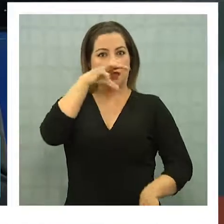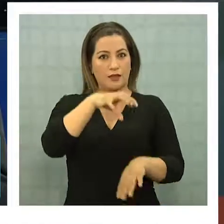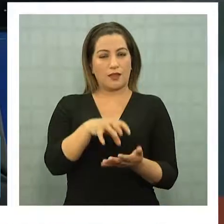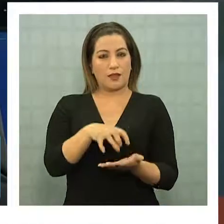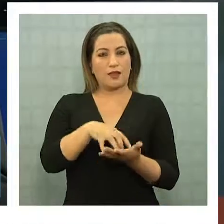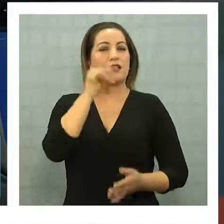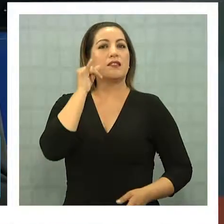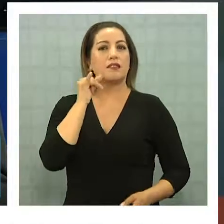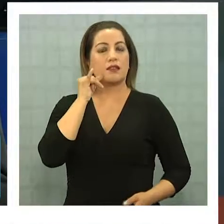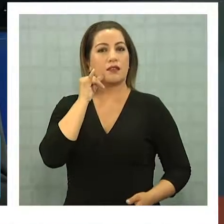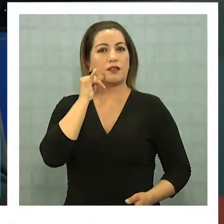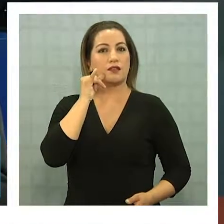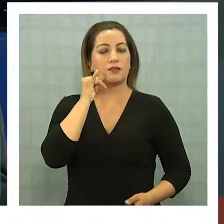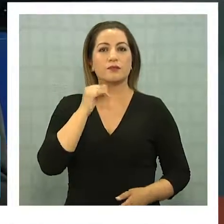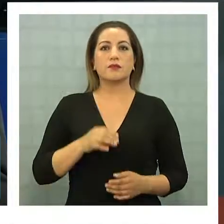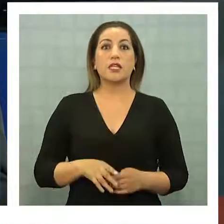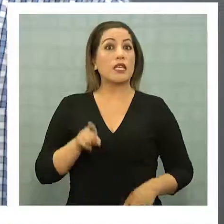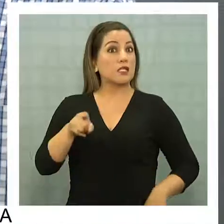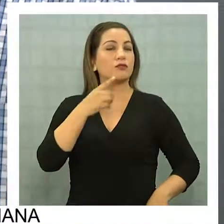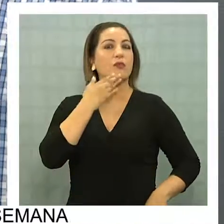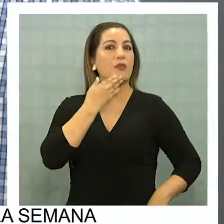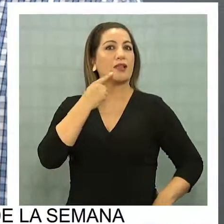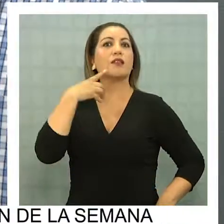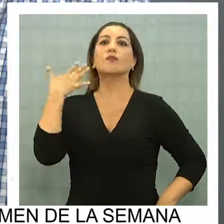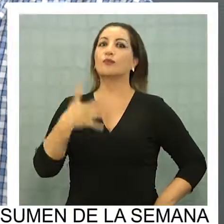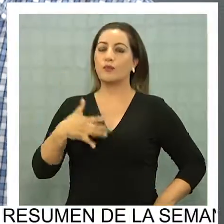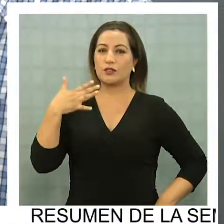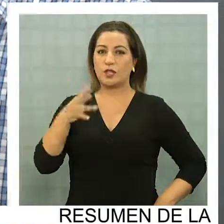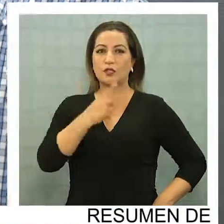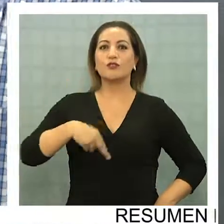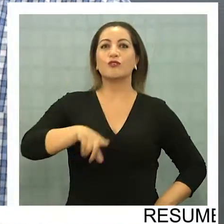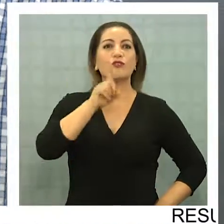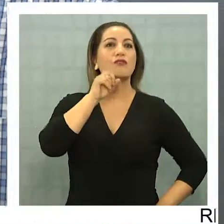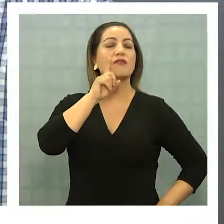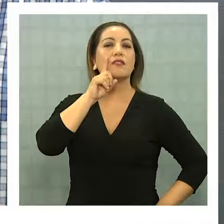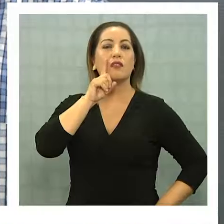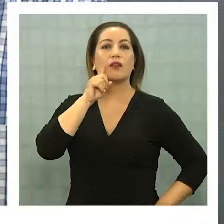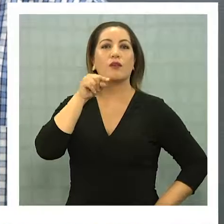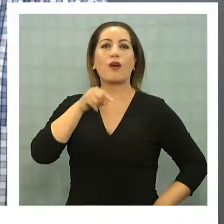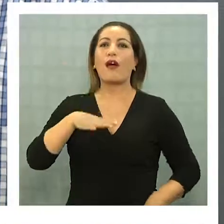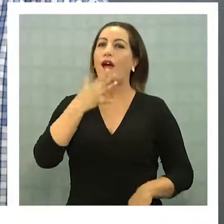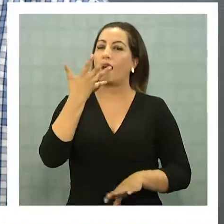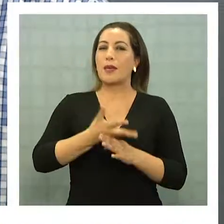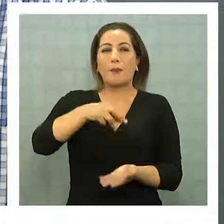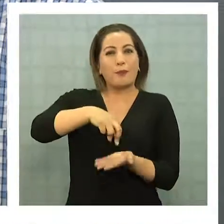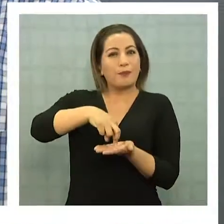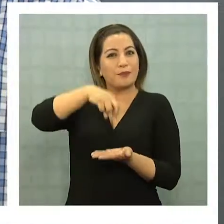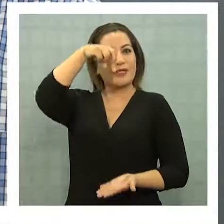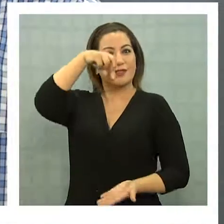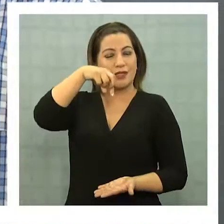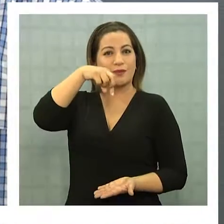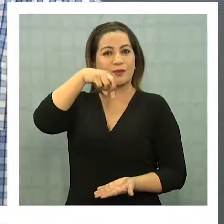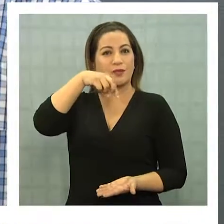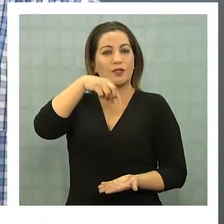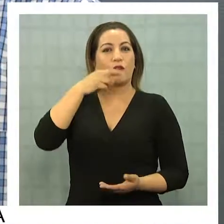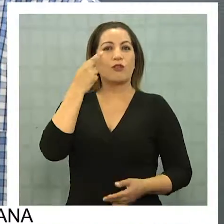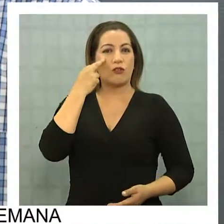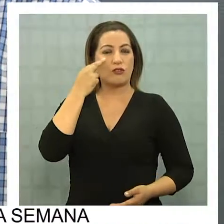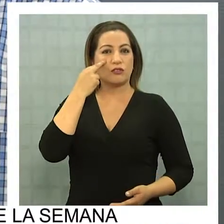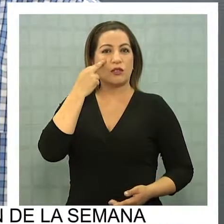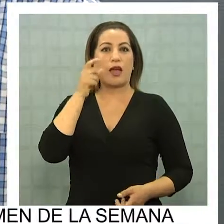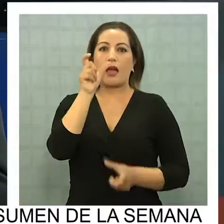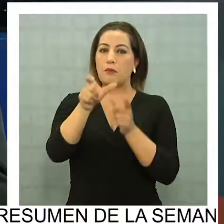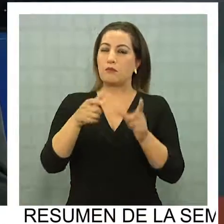la región y de la ciudad. Que es muy importante, digamos, ¿cierto? Sí. Porque tenemos el campo de Pisagua, ¿cierto? Tenemos